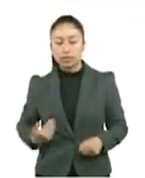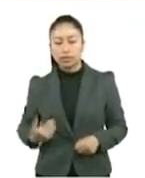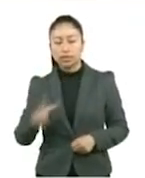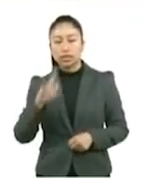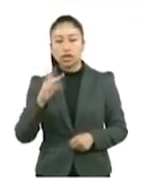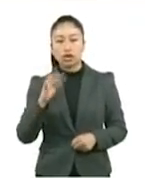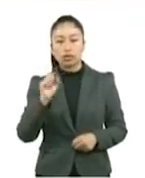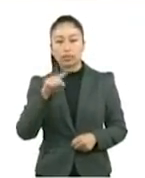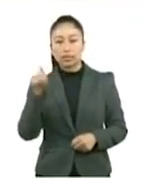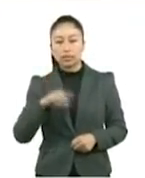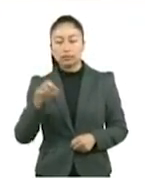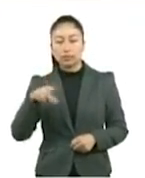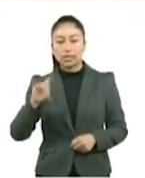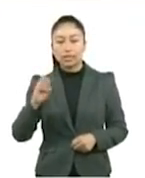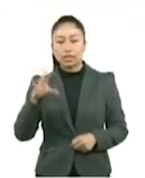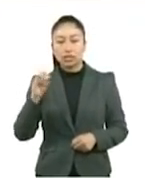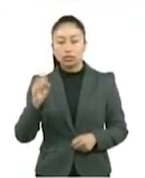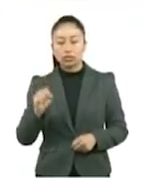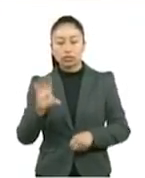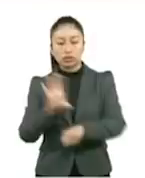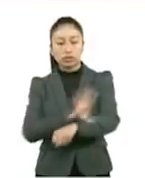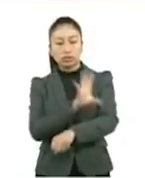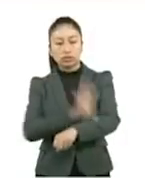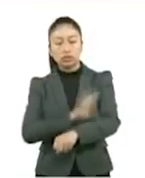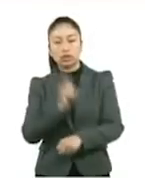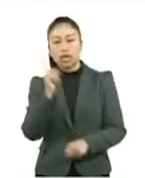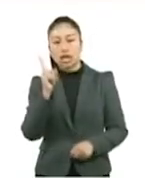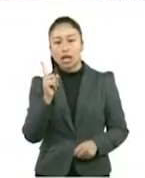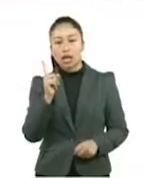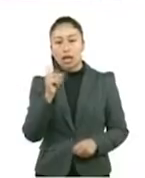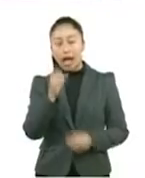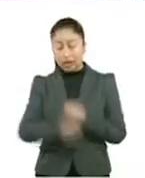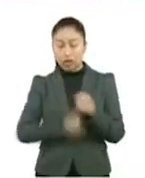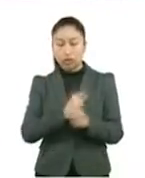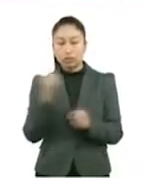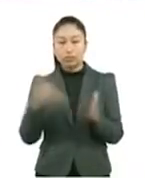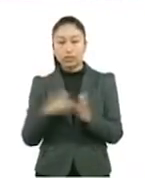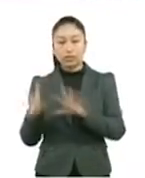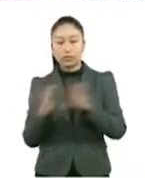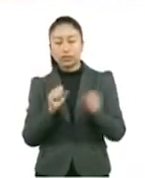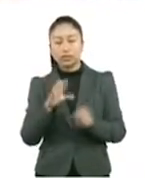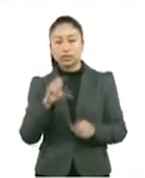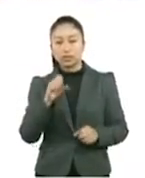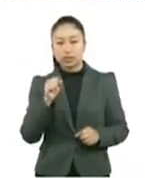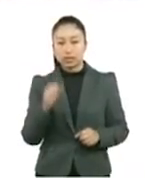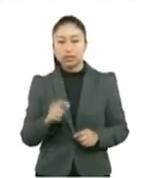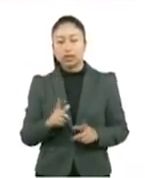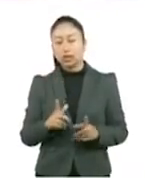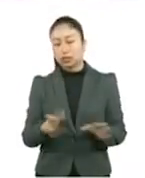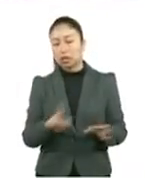en 1960. Pero Salinas de Gortari, Zedillo,